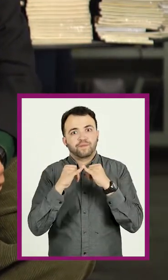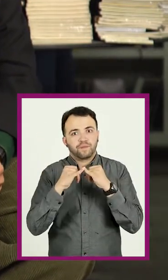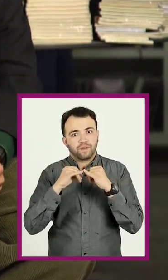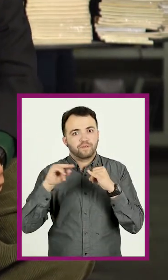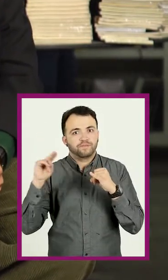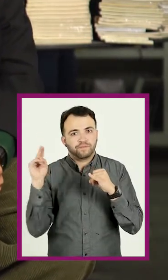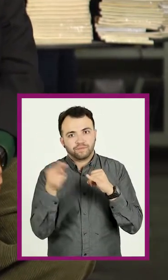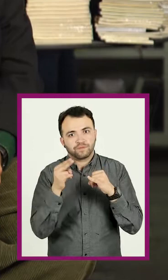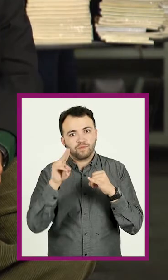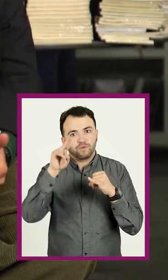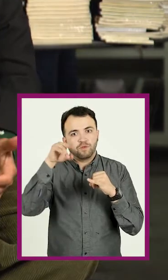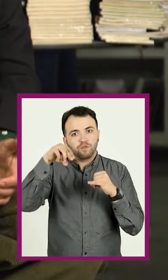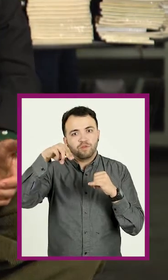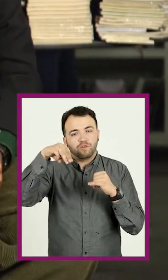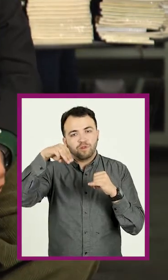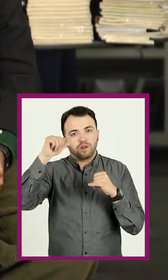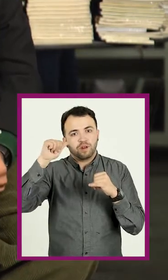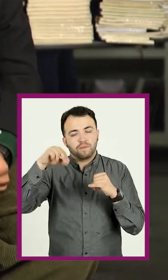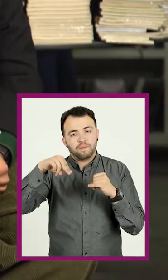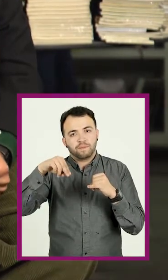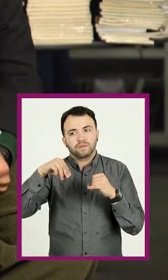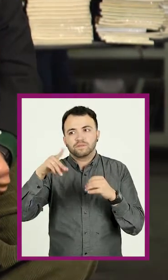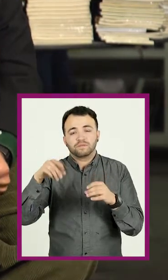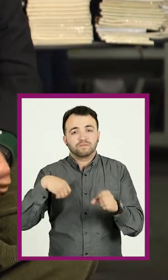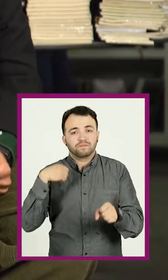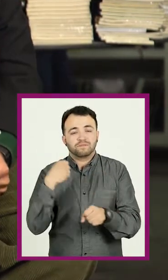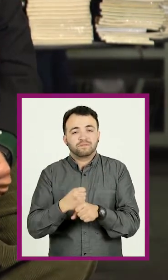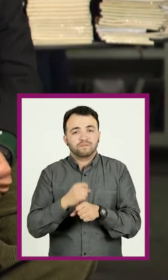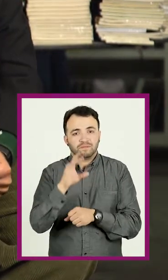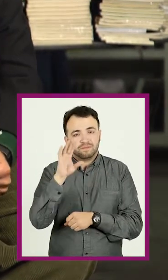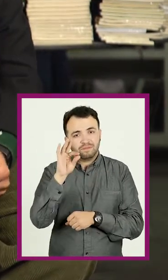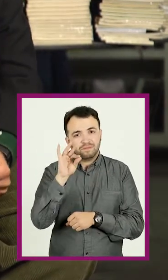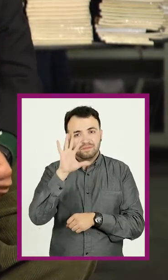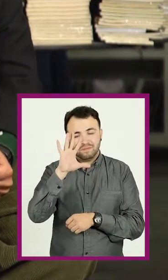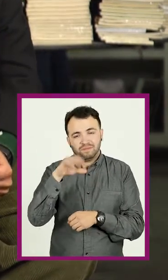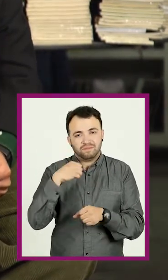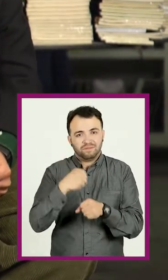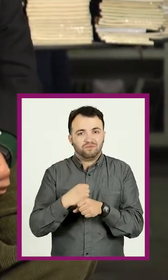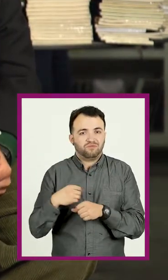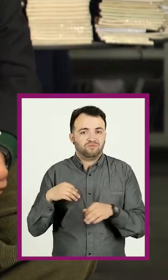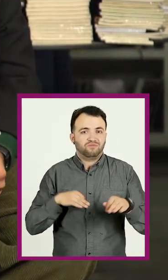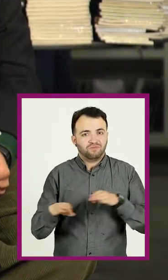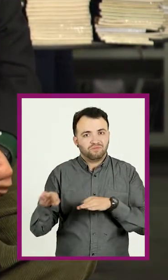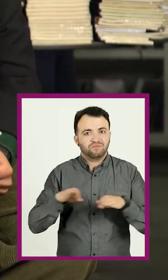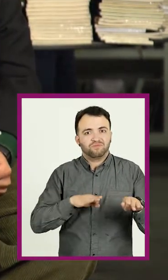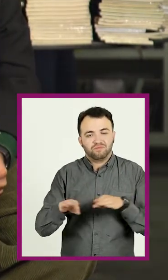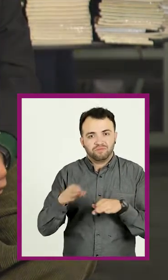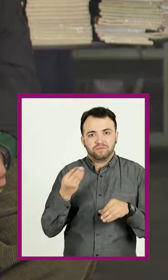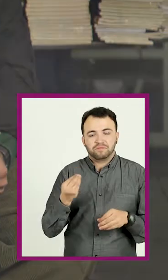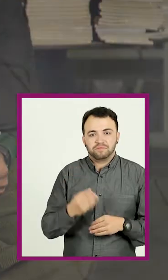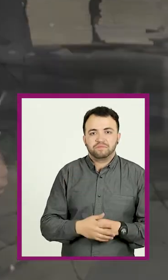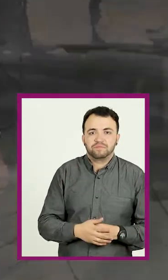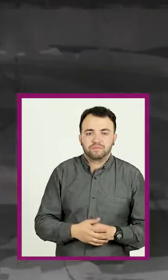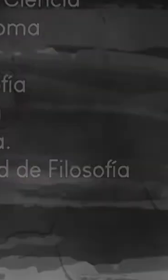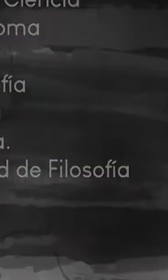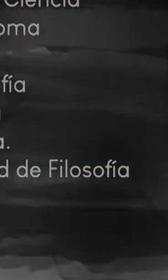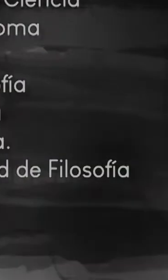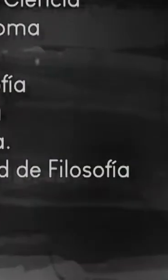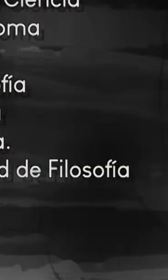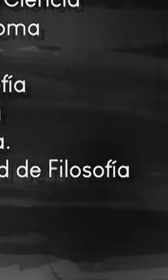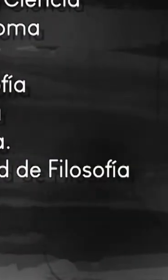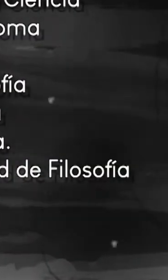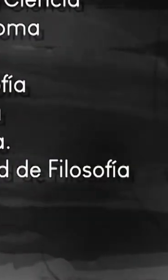UNAM, institución en la que nuestro colega pues lleva 45 años trabajando.